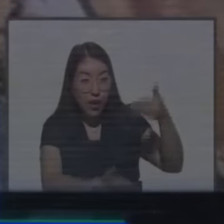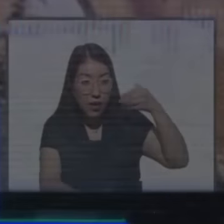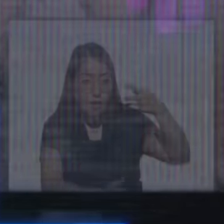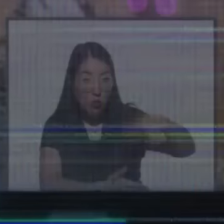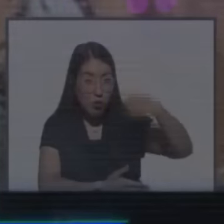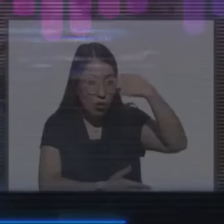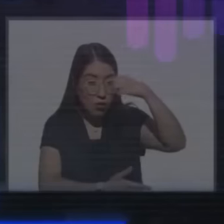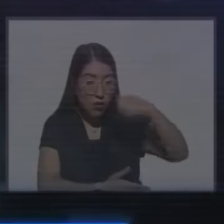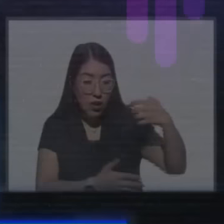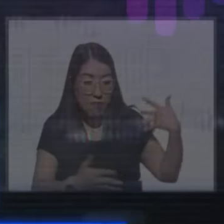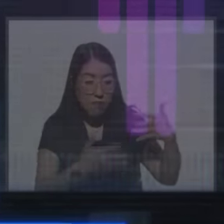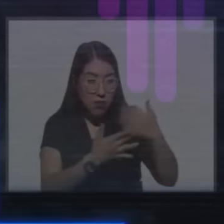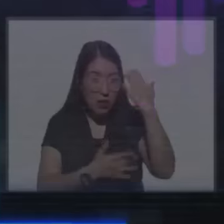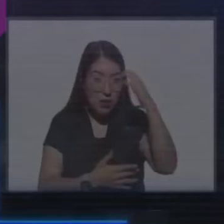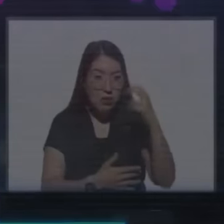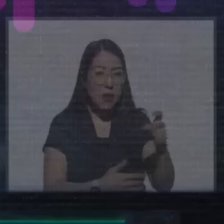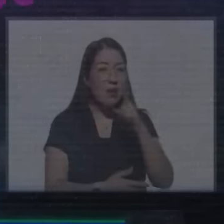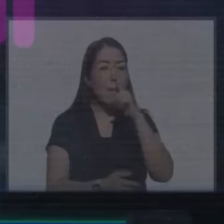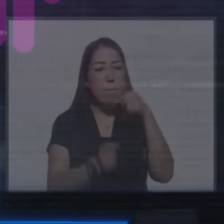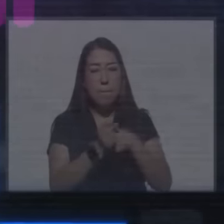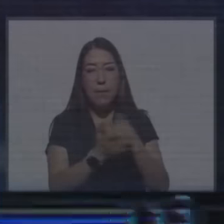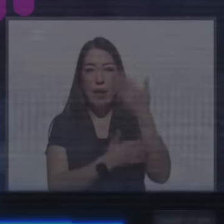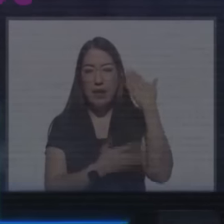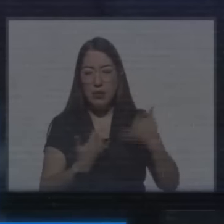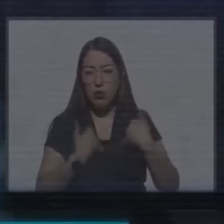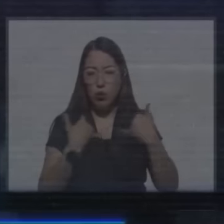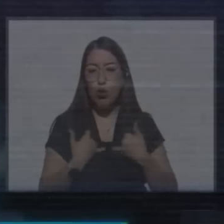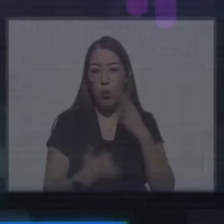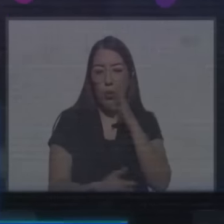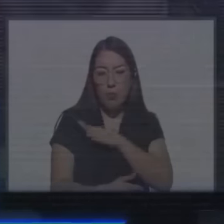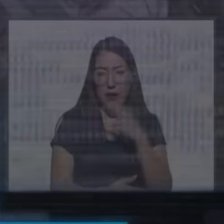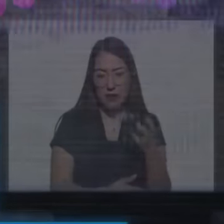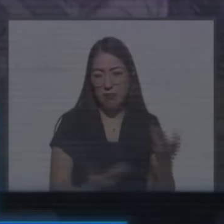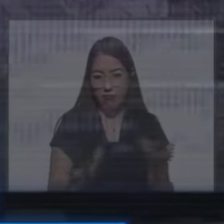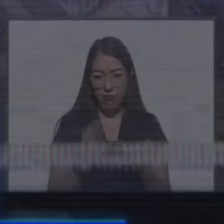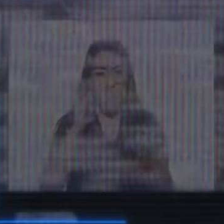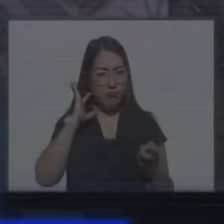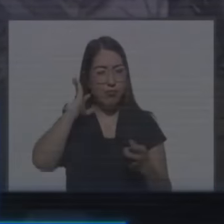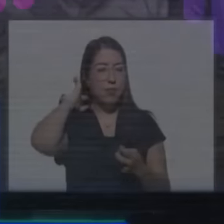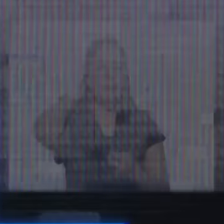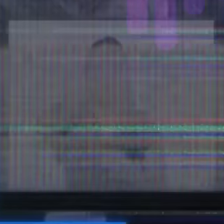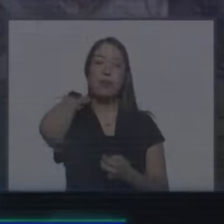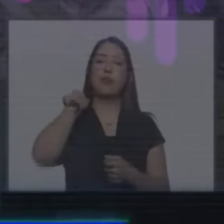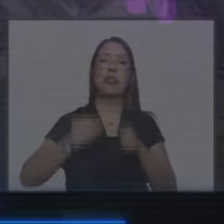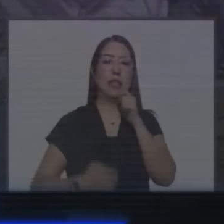Luna cuando era jovencito, cuando era un delincuente juvenil. Así es. Entonces tiene que ir